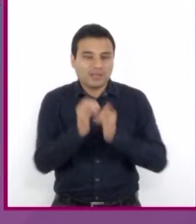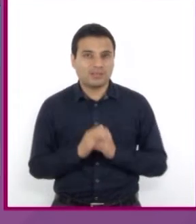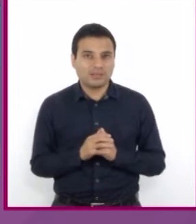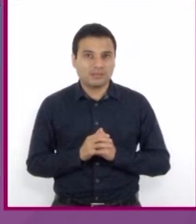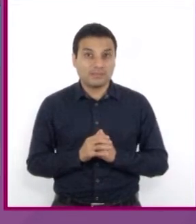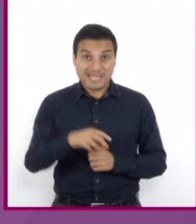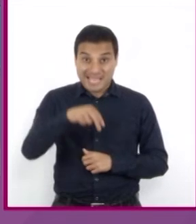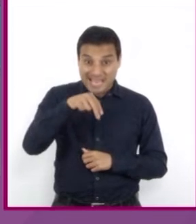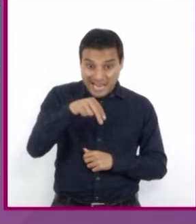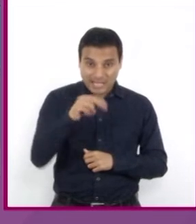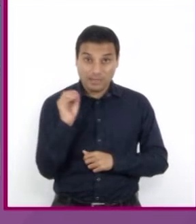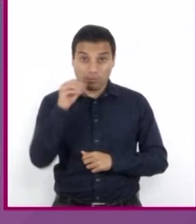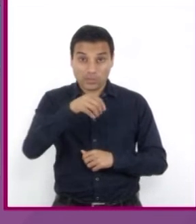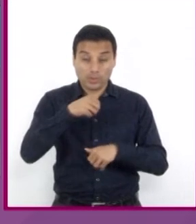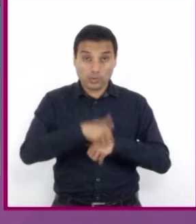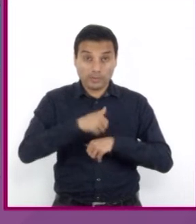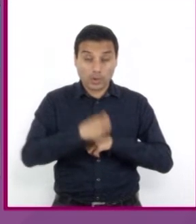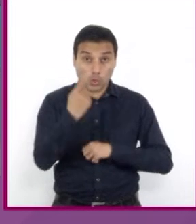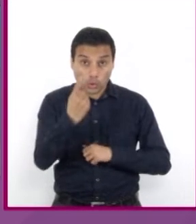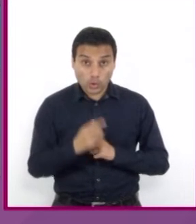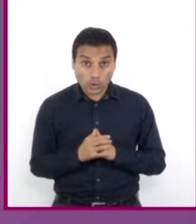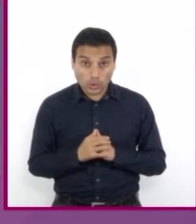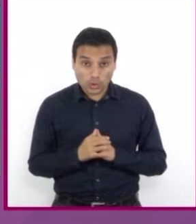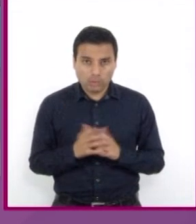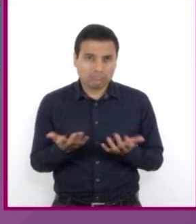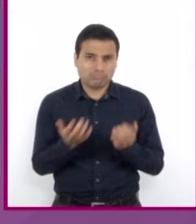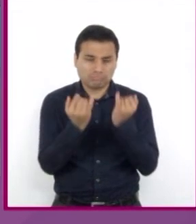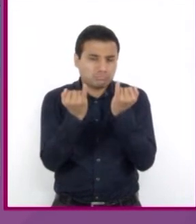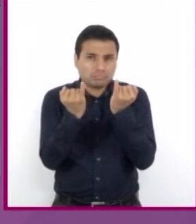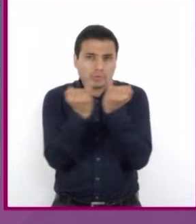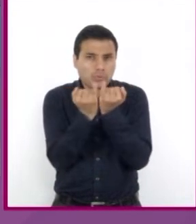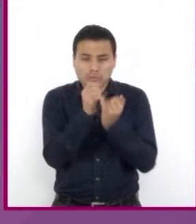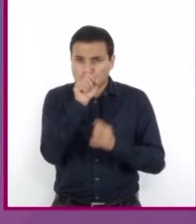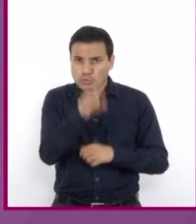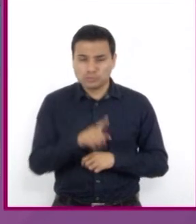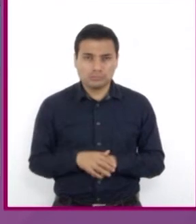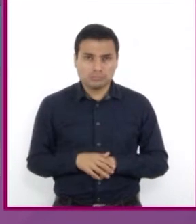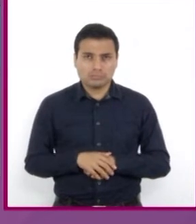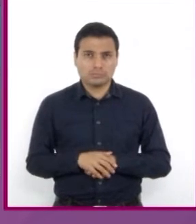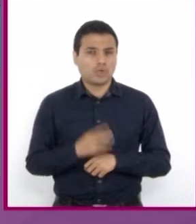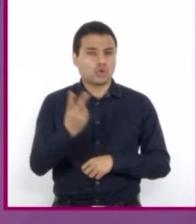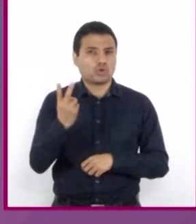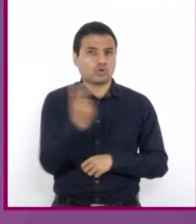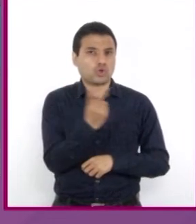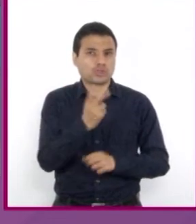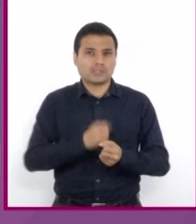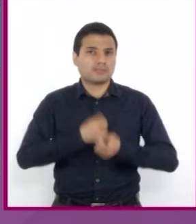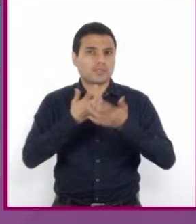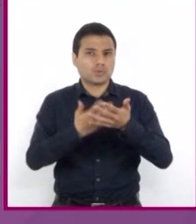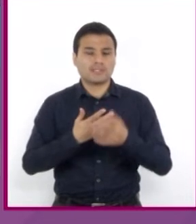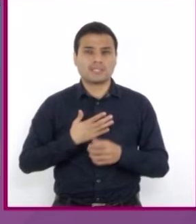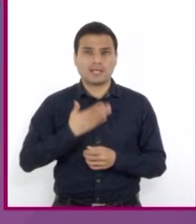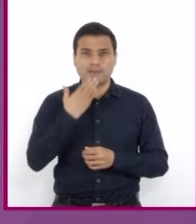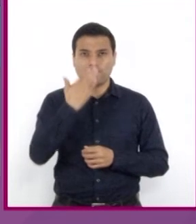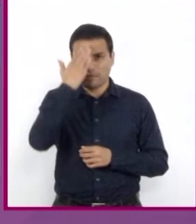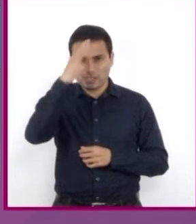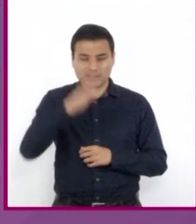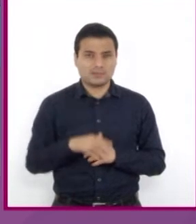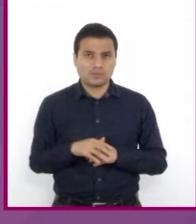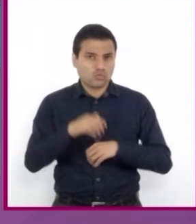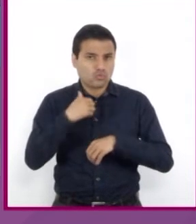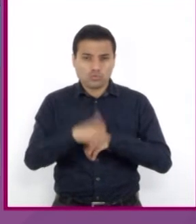valor numérico de n, en este caso n igual con 1, en ambas expresiones algebraicas se obtiene el